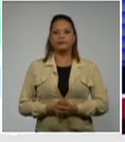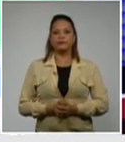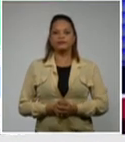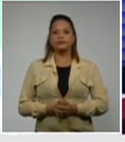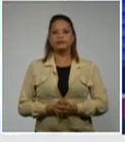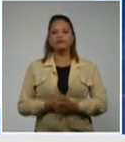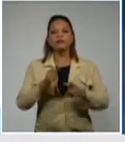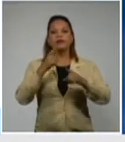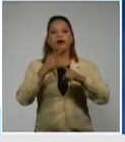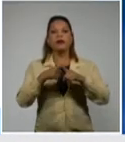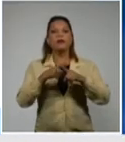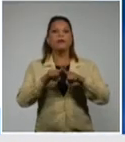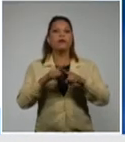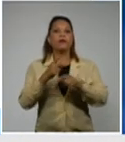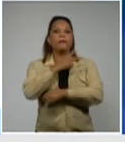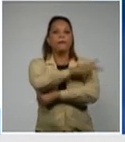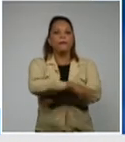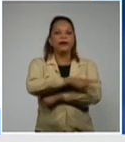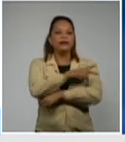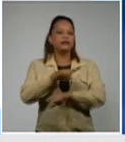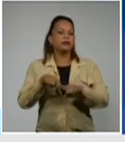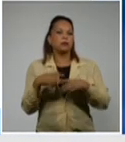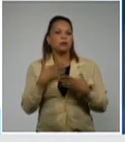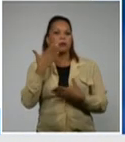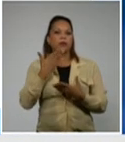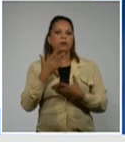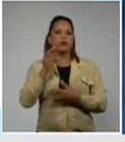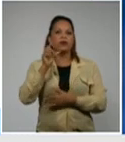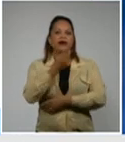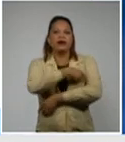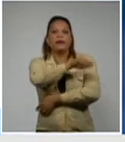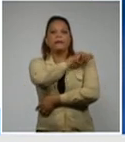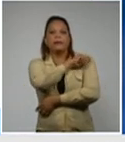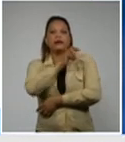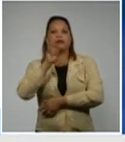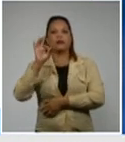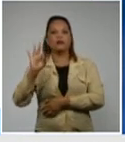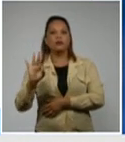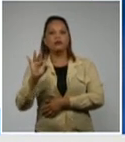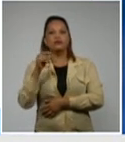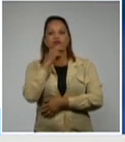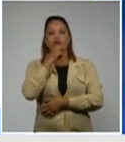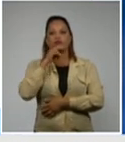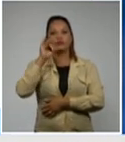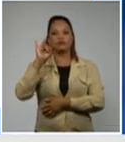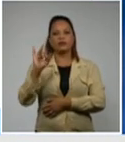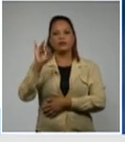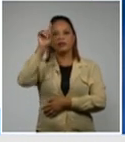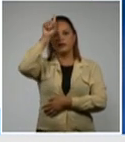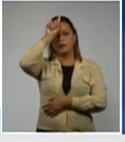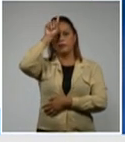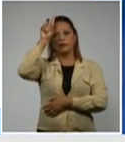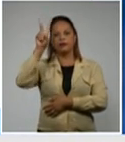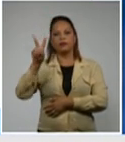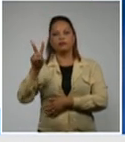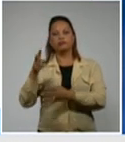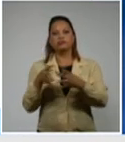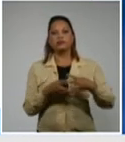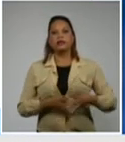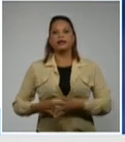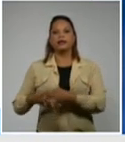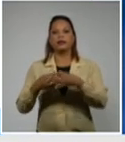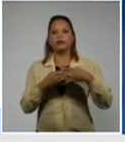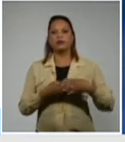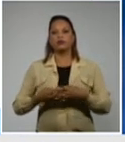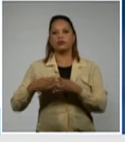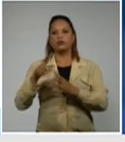de procedencia, de España 8, de Rusia 7, de Alemania 2, de